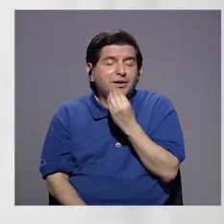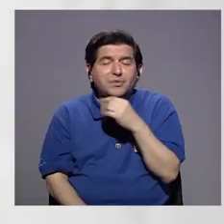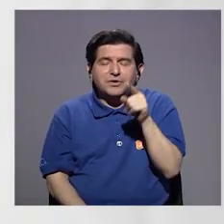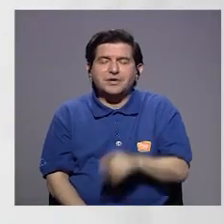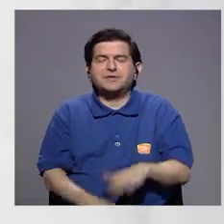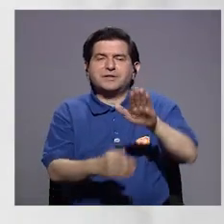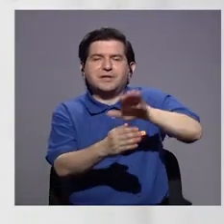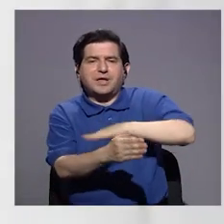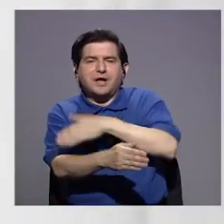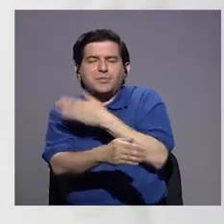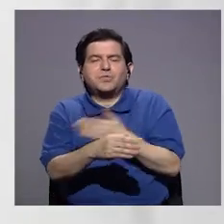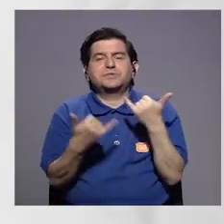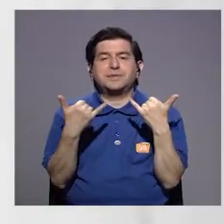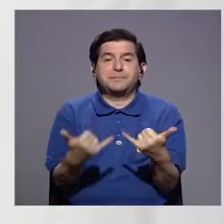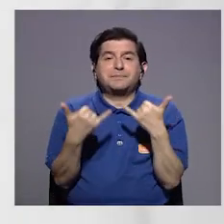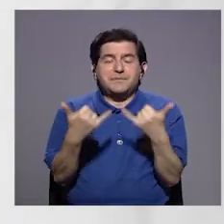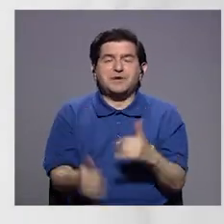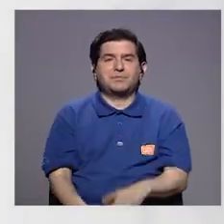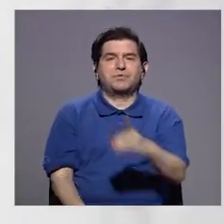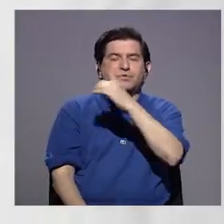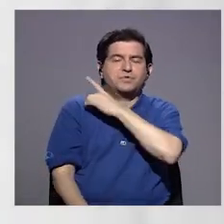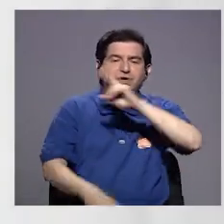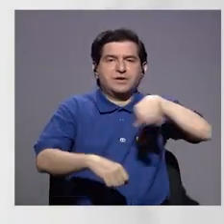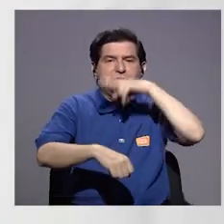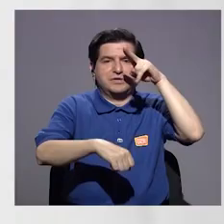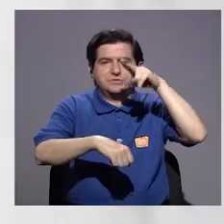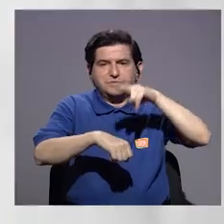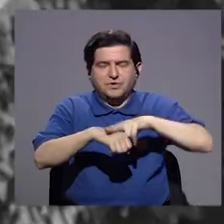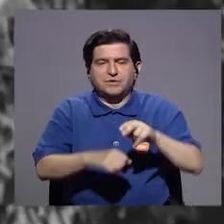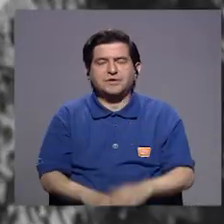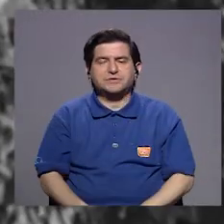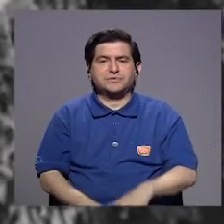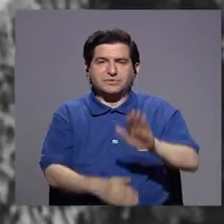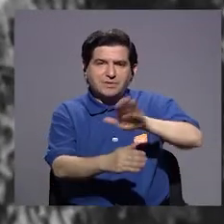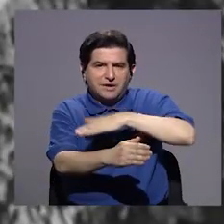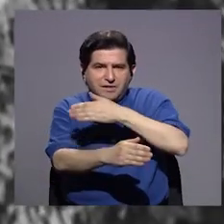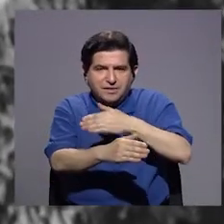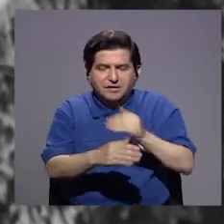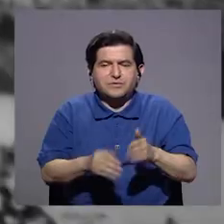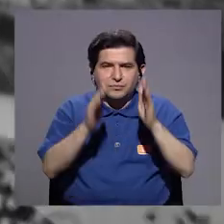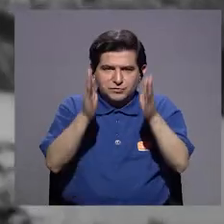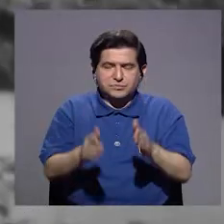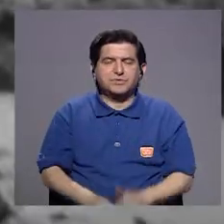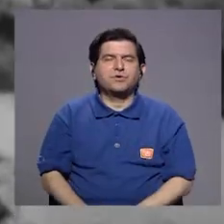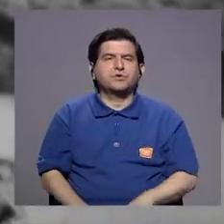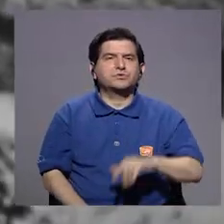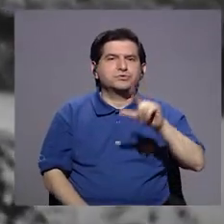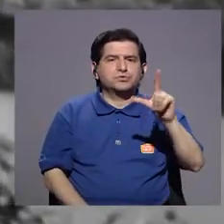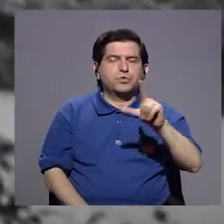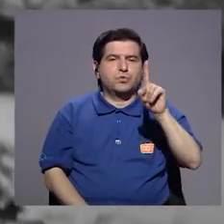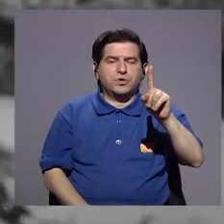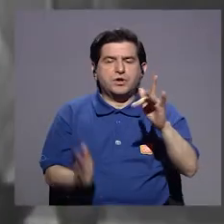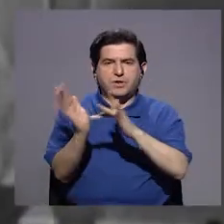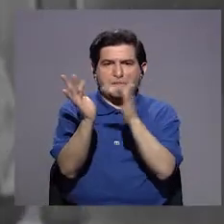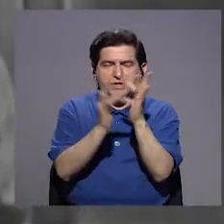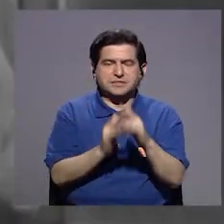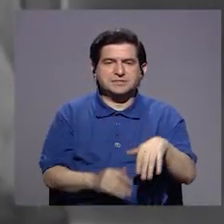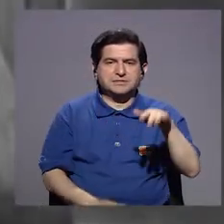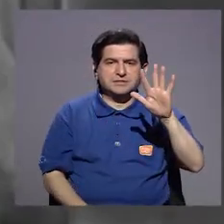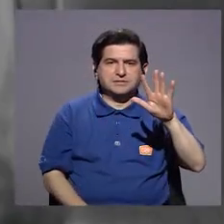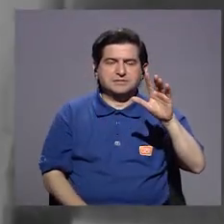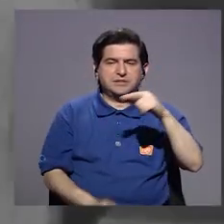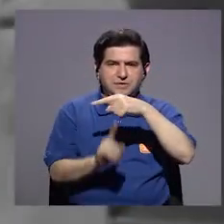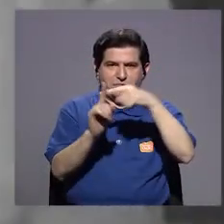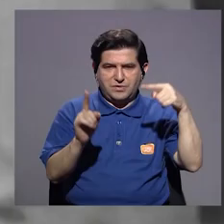estar musicalizada en vivo por la Dirección Nacional de Bandas. Todos invitados, será el lunes 1 de abril a las